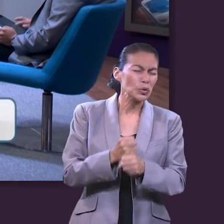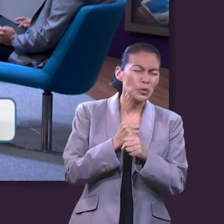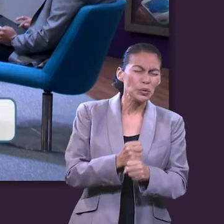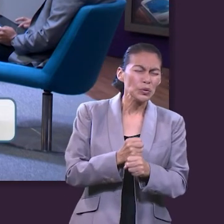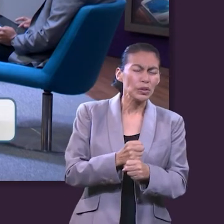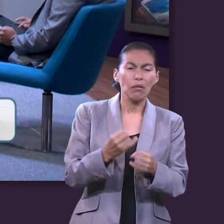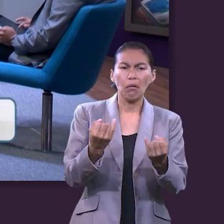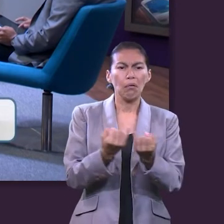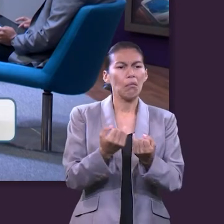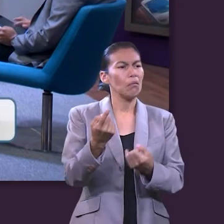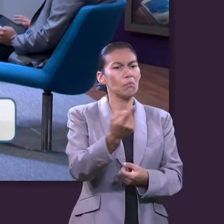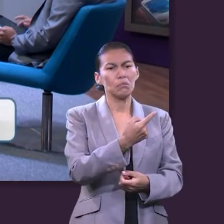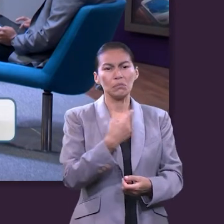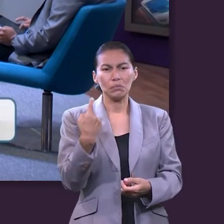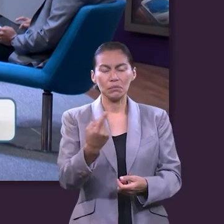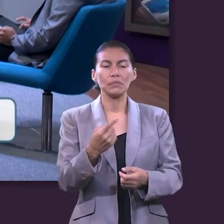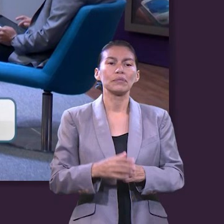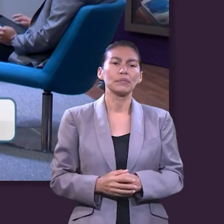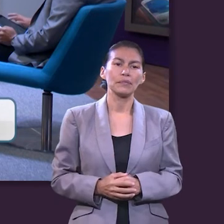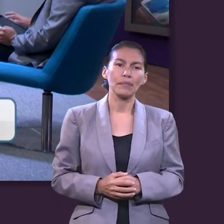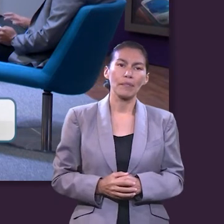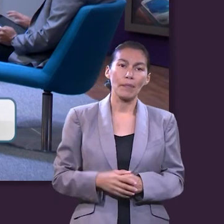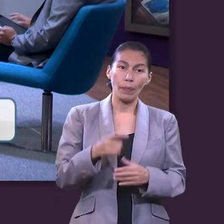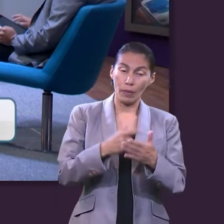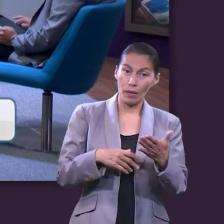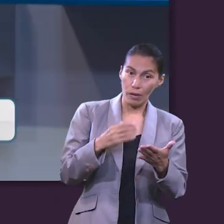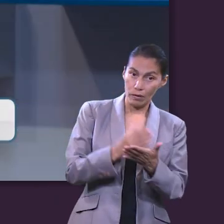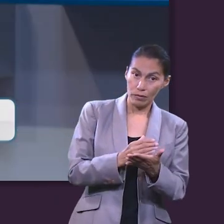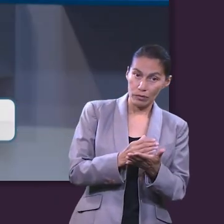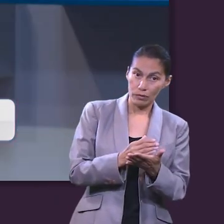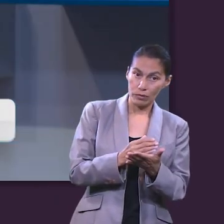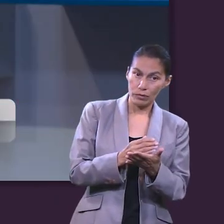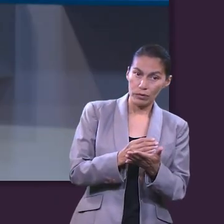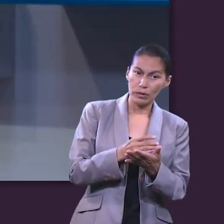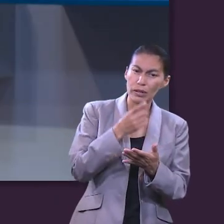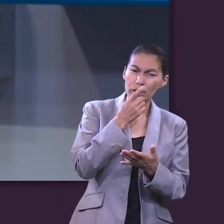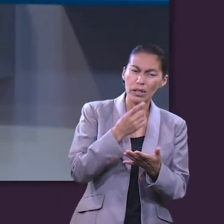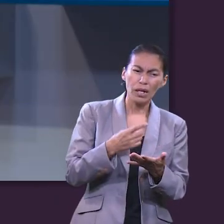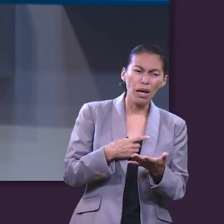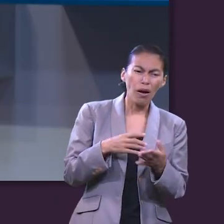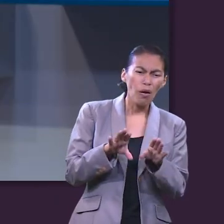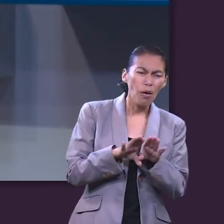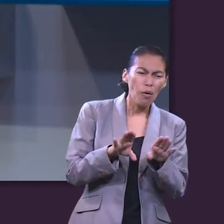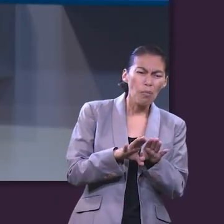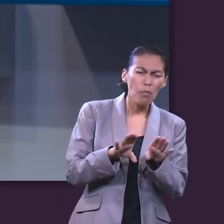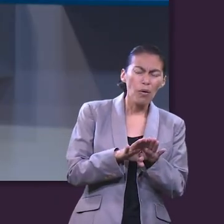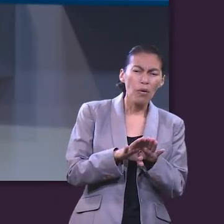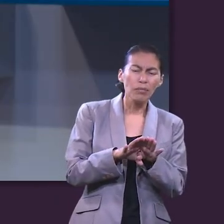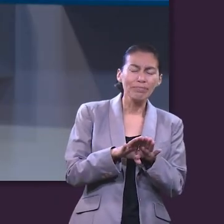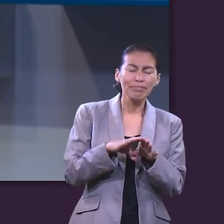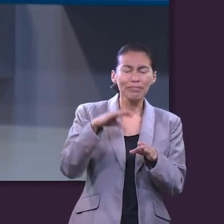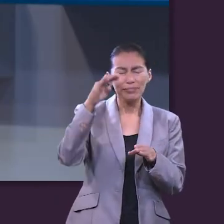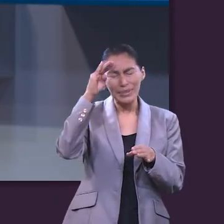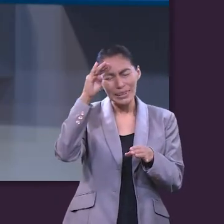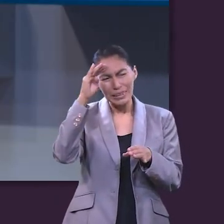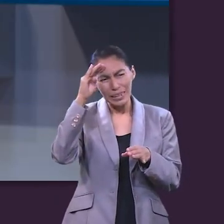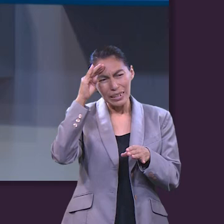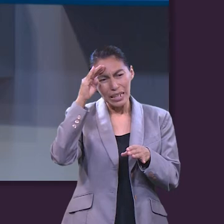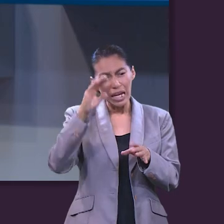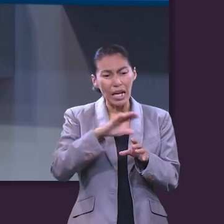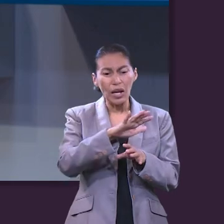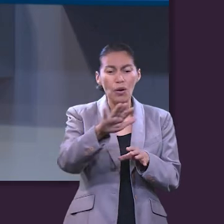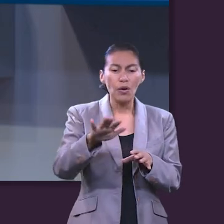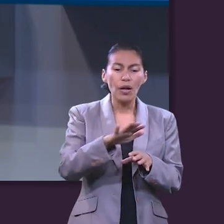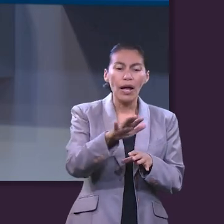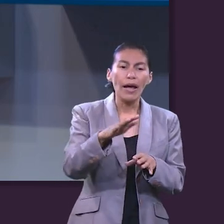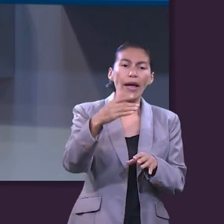lección nos invita a enfocarnos ahora en el escenario de Jesús en el Getsemaní. Yo creo que esa es una de